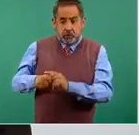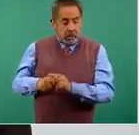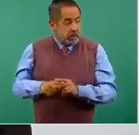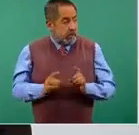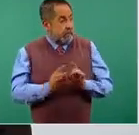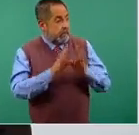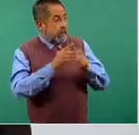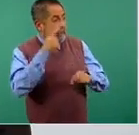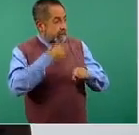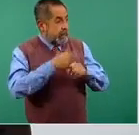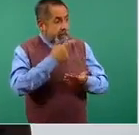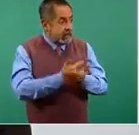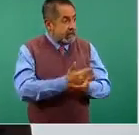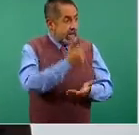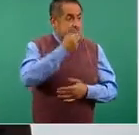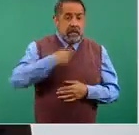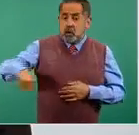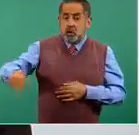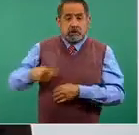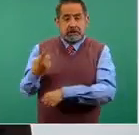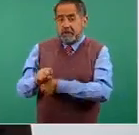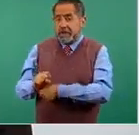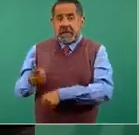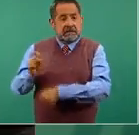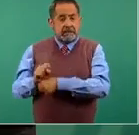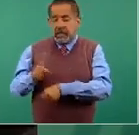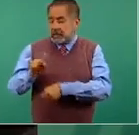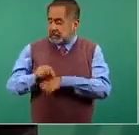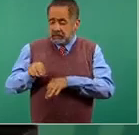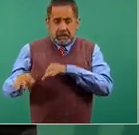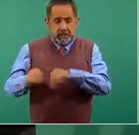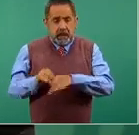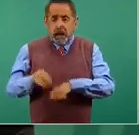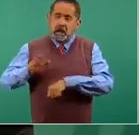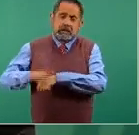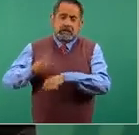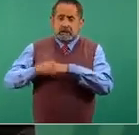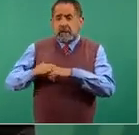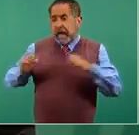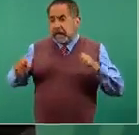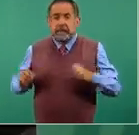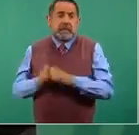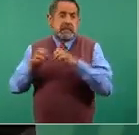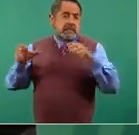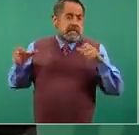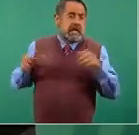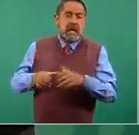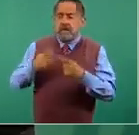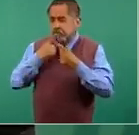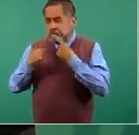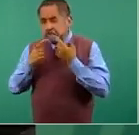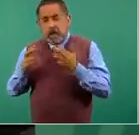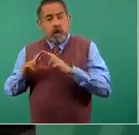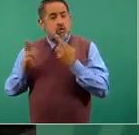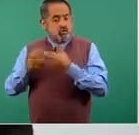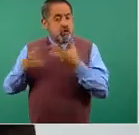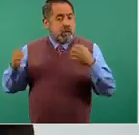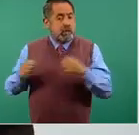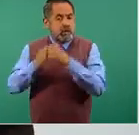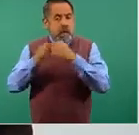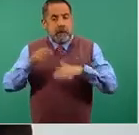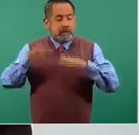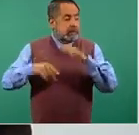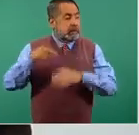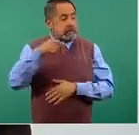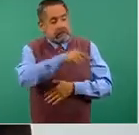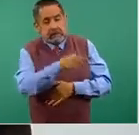primeros ESAVIS graves todas las semanas, e inclusive se convocan a sesiones extraordinarias. Han tenido sesiones extraordinarias cuando en un momento